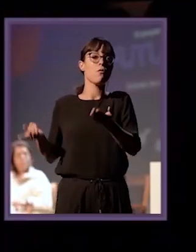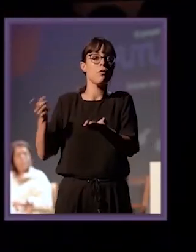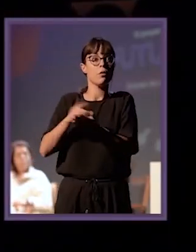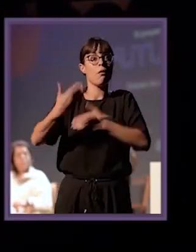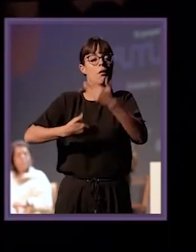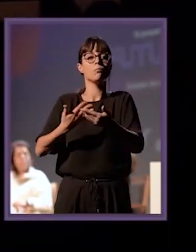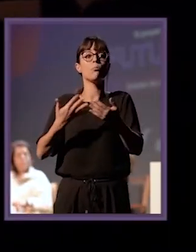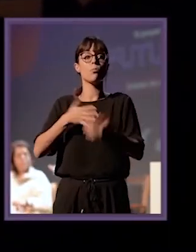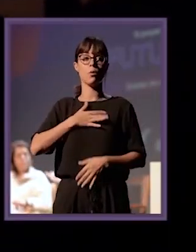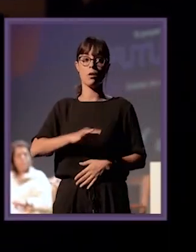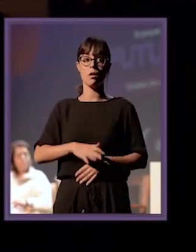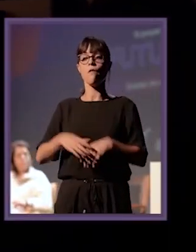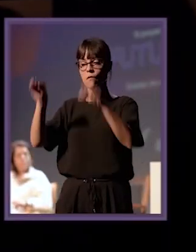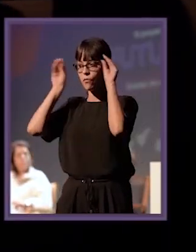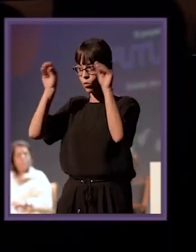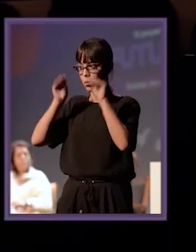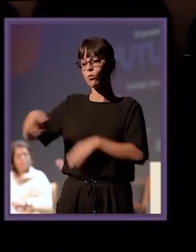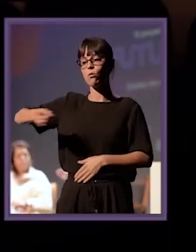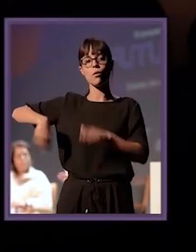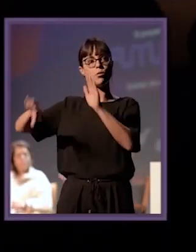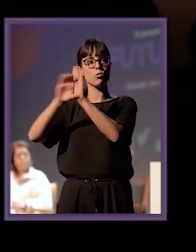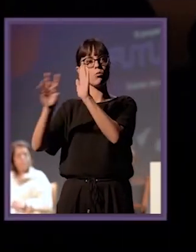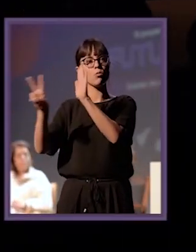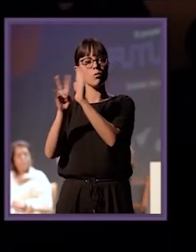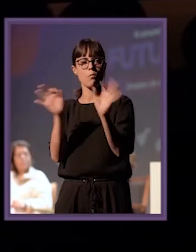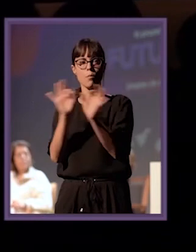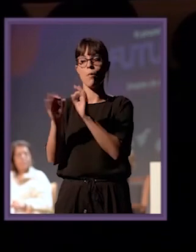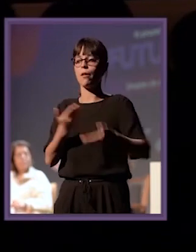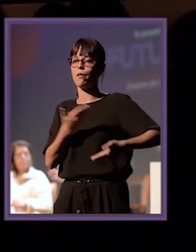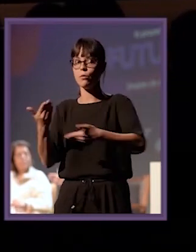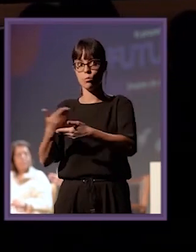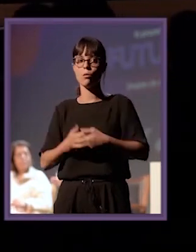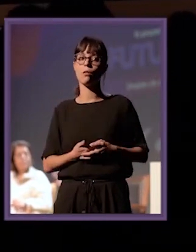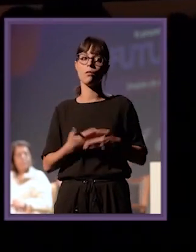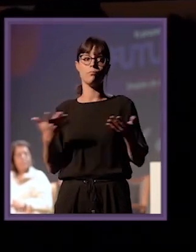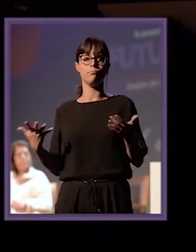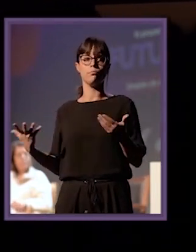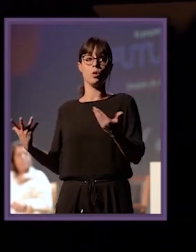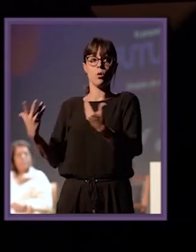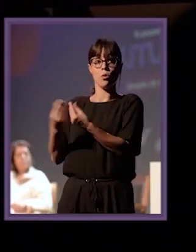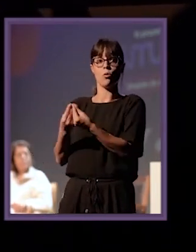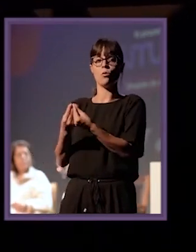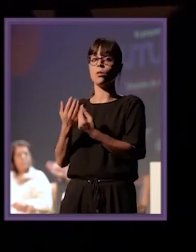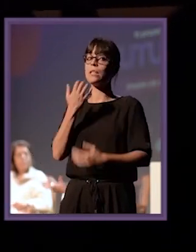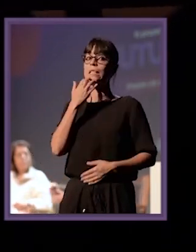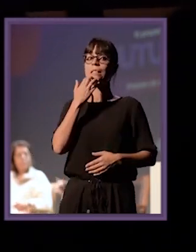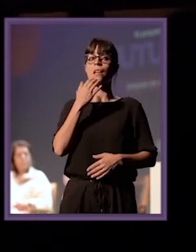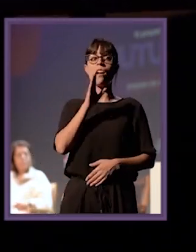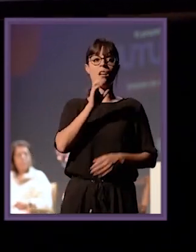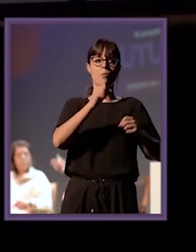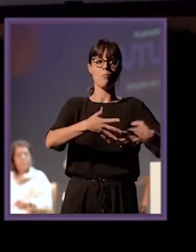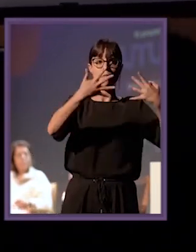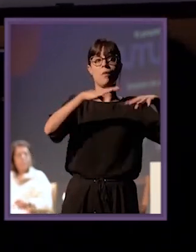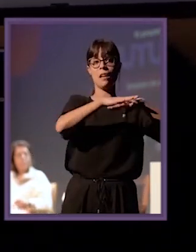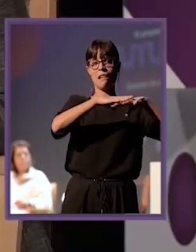facilitándoles formación, facilitándoles que puedan hacer un currículum, acompañándoles de forma que cuando salgan de este piso de la Administración puedan desarrollar su